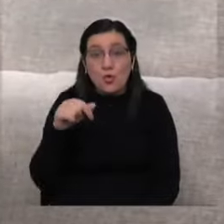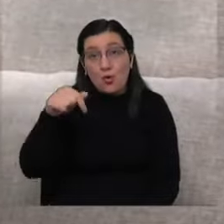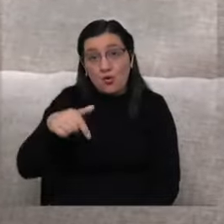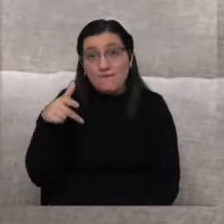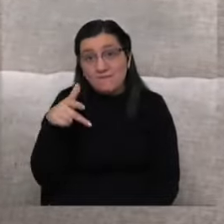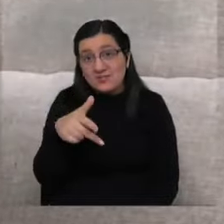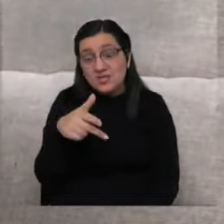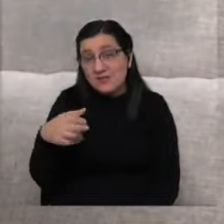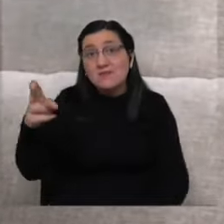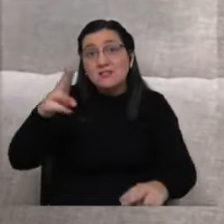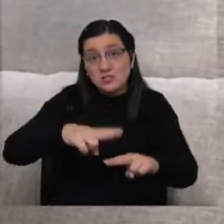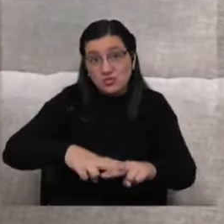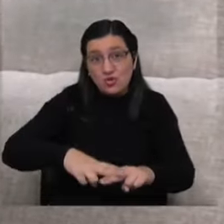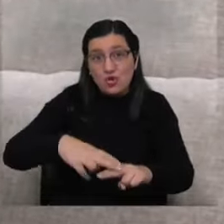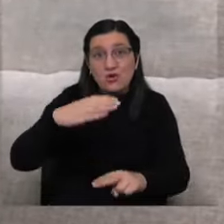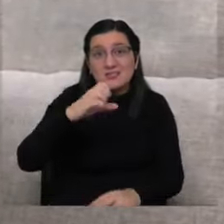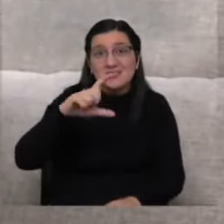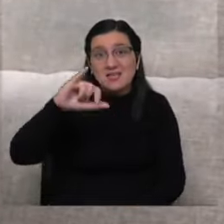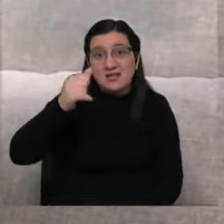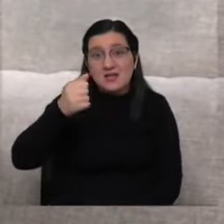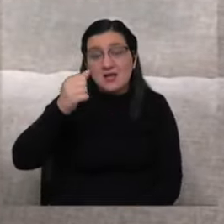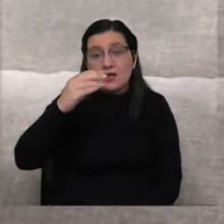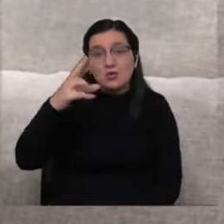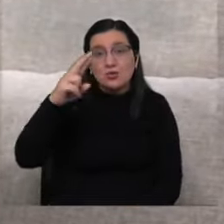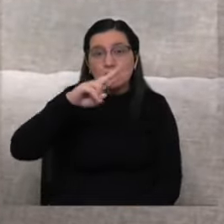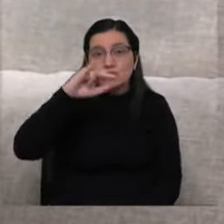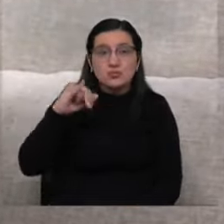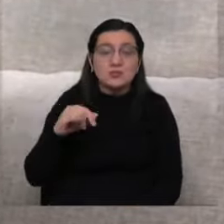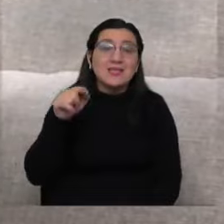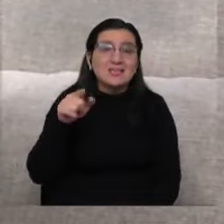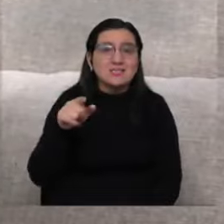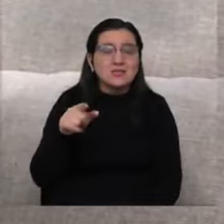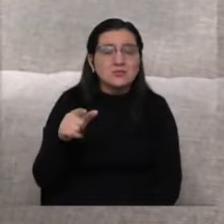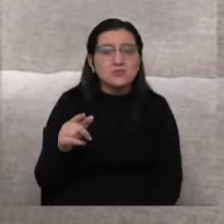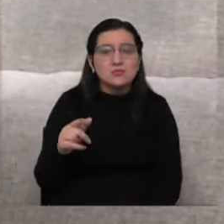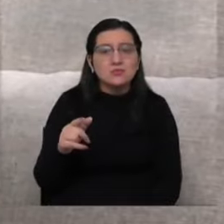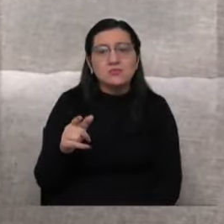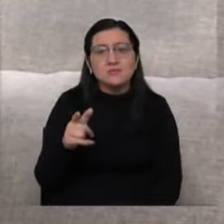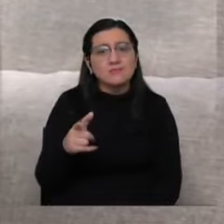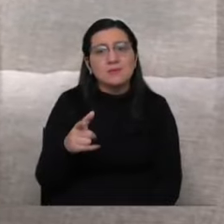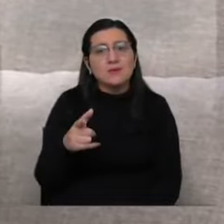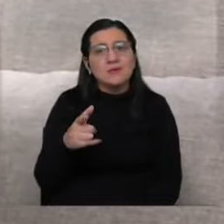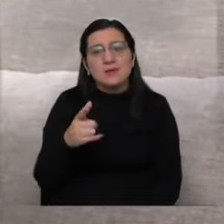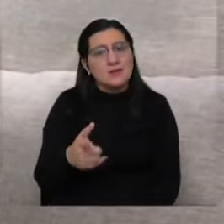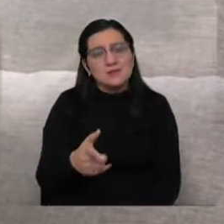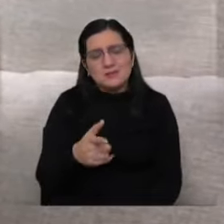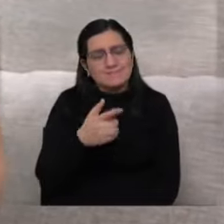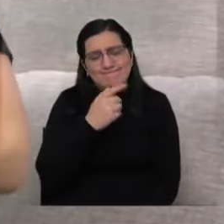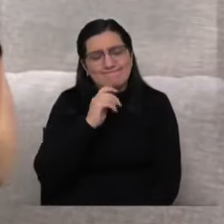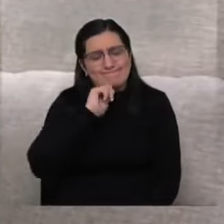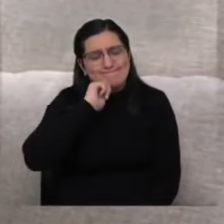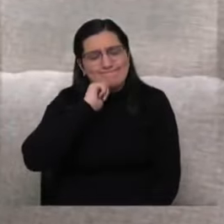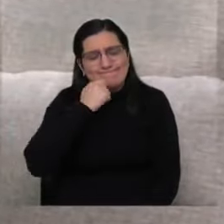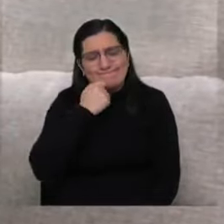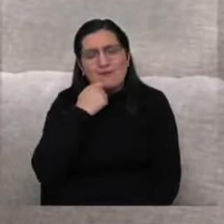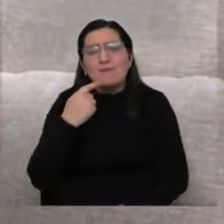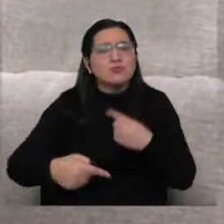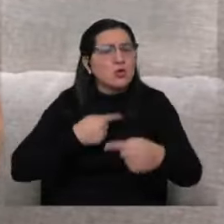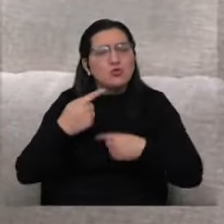de Celia Cruz que este es la confirmación de que la obra supera al artista y que vamos a